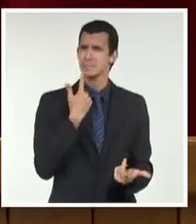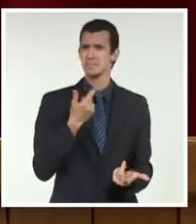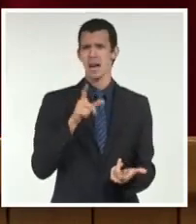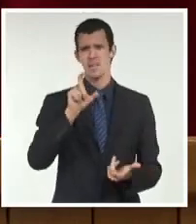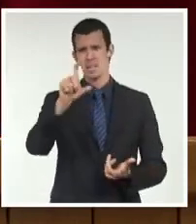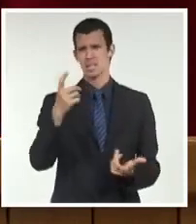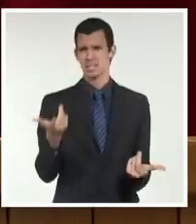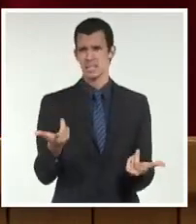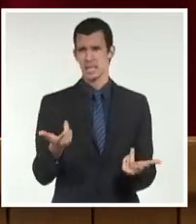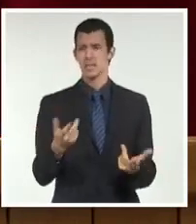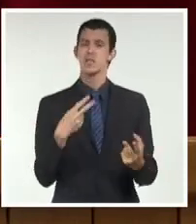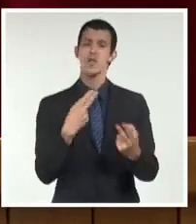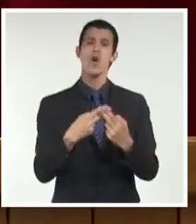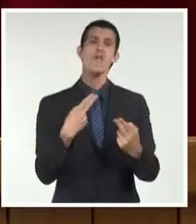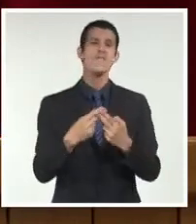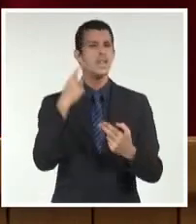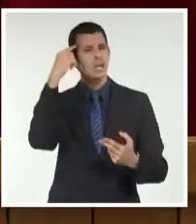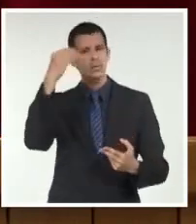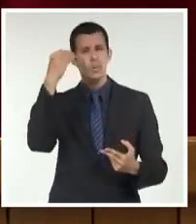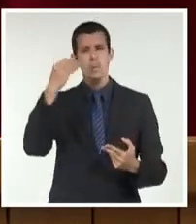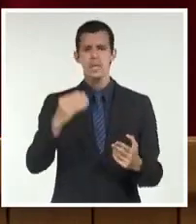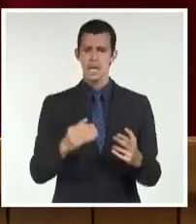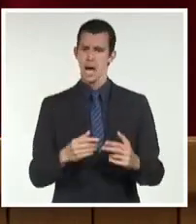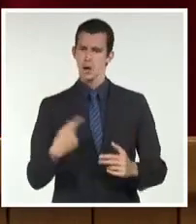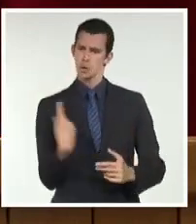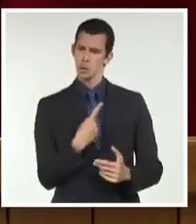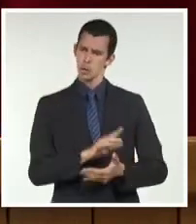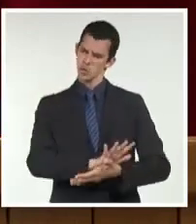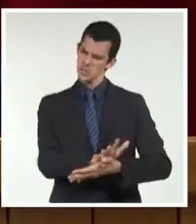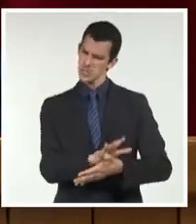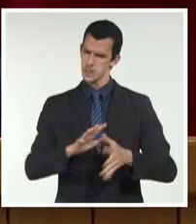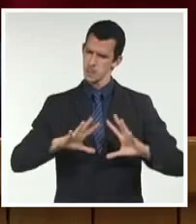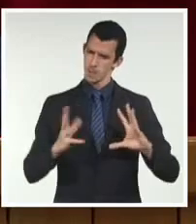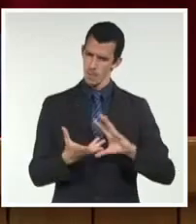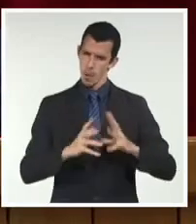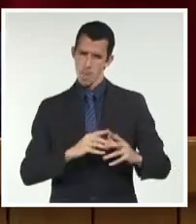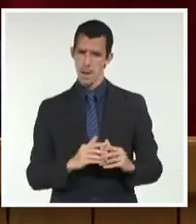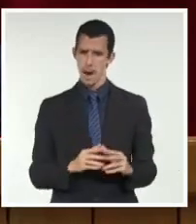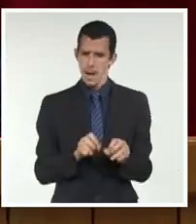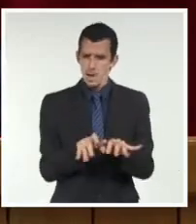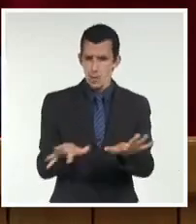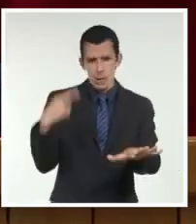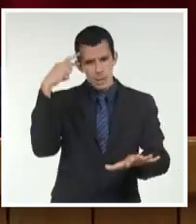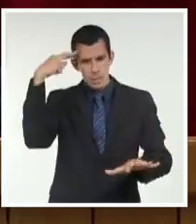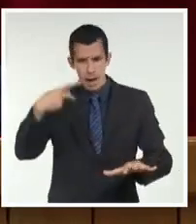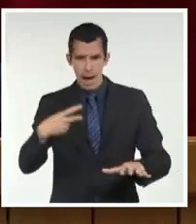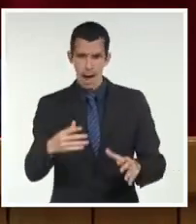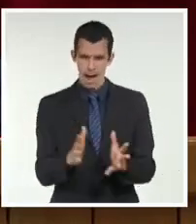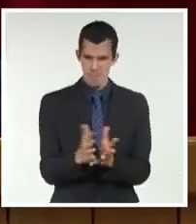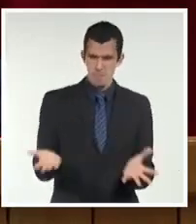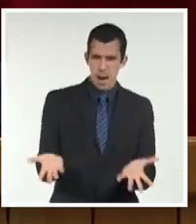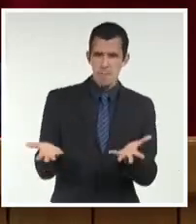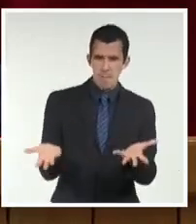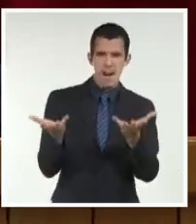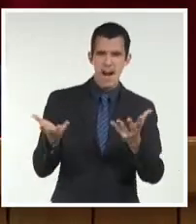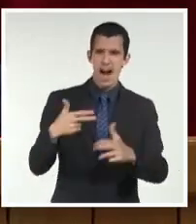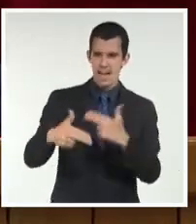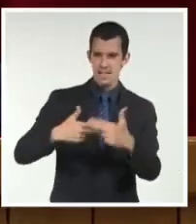para lograrlo en su política de máxima presión económica dirigida a deprimir el nivel de vida de nuestra